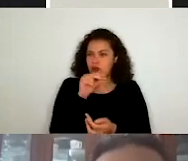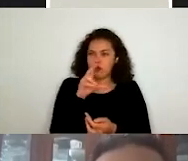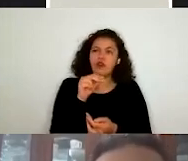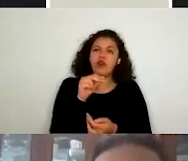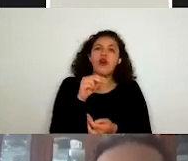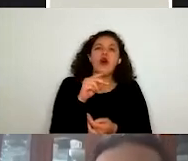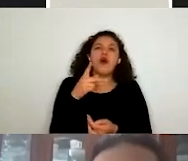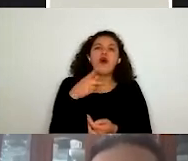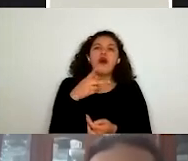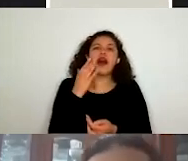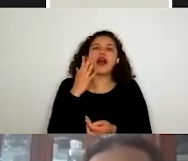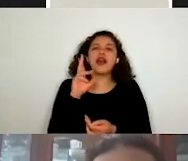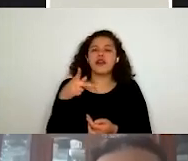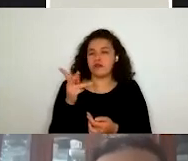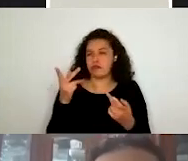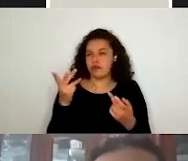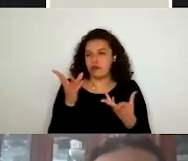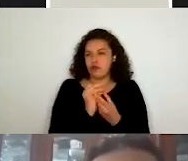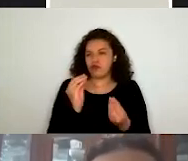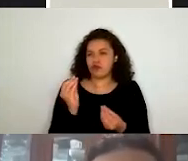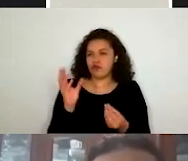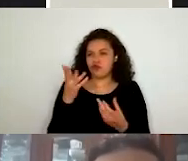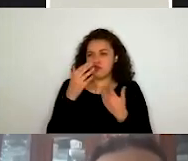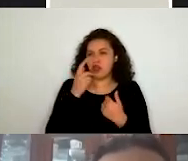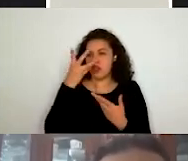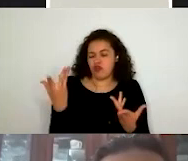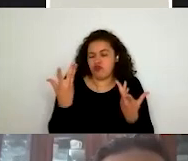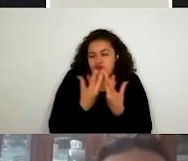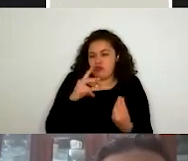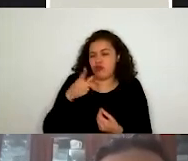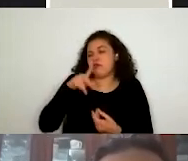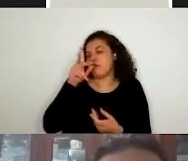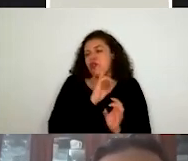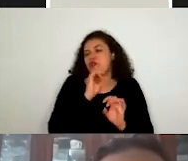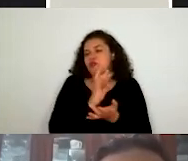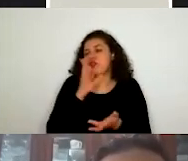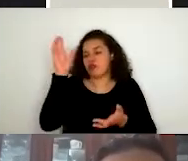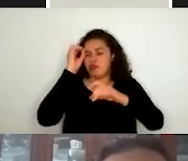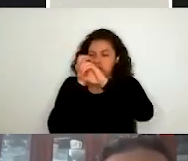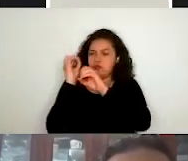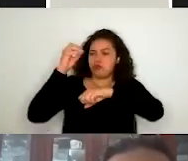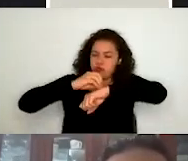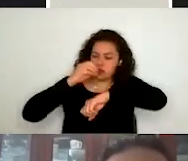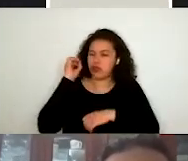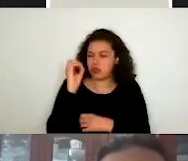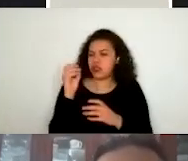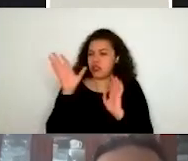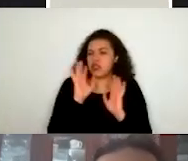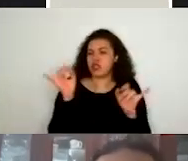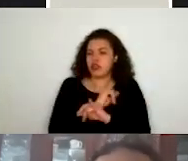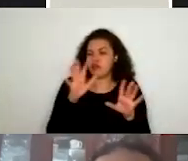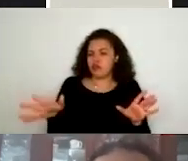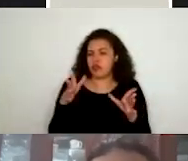con discapacidad que laboren con nosotros, simple y sencillamente se coloca un 0. Y la población flotante, que es la cantidad